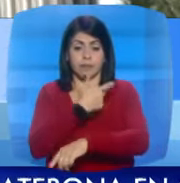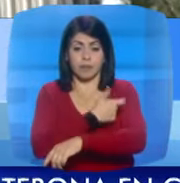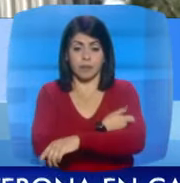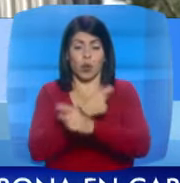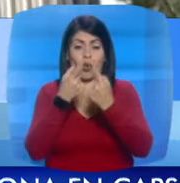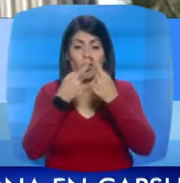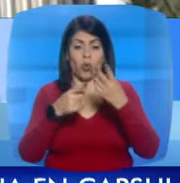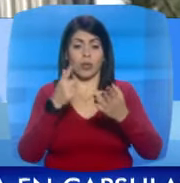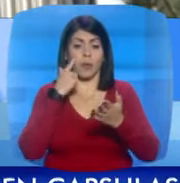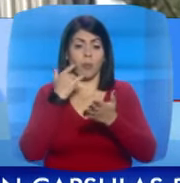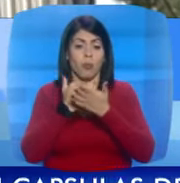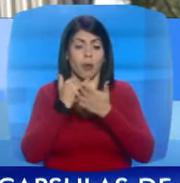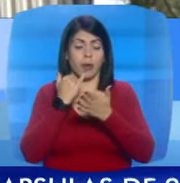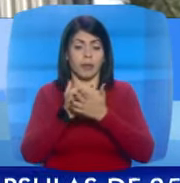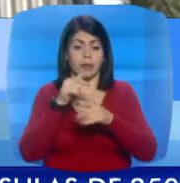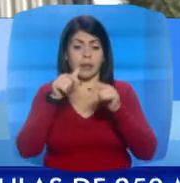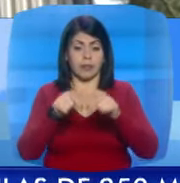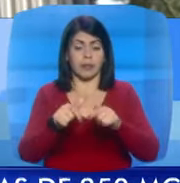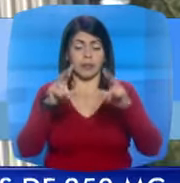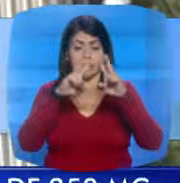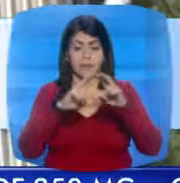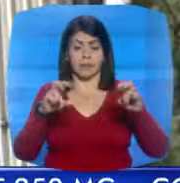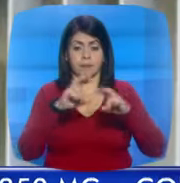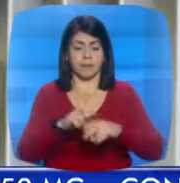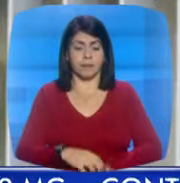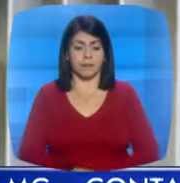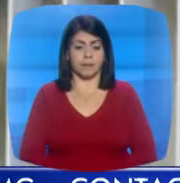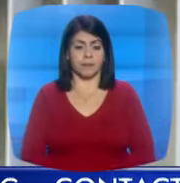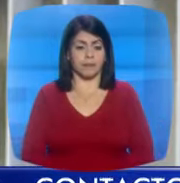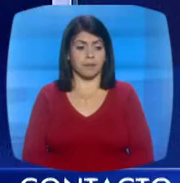y otras pruebas derivadas de estas investigaciones.